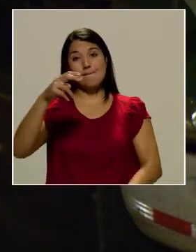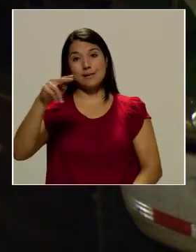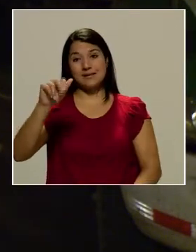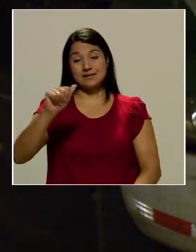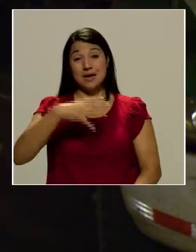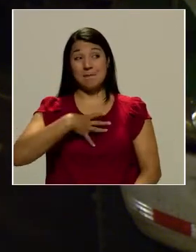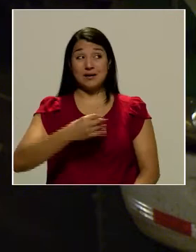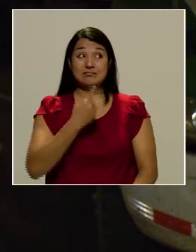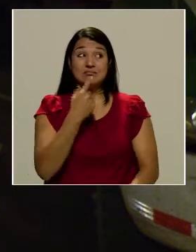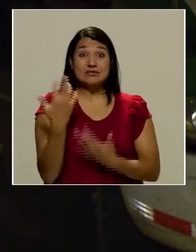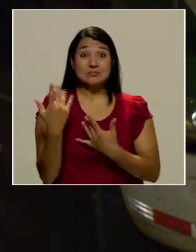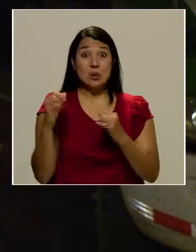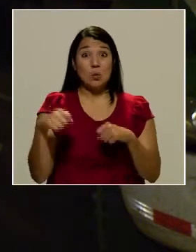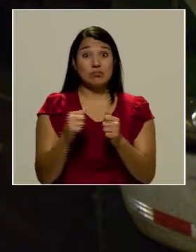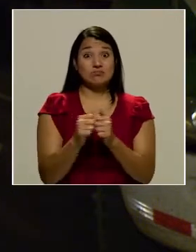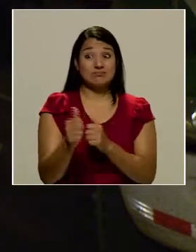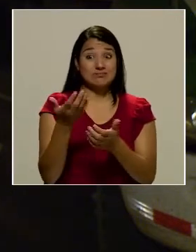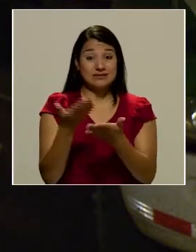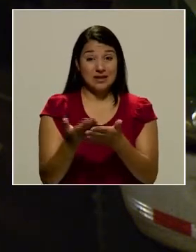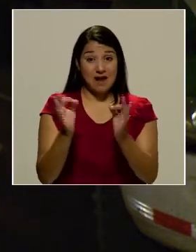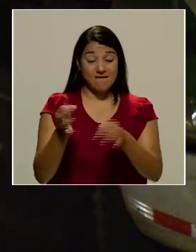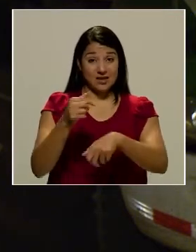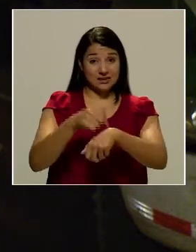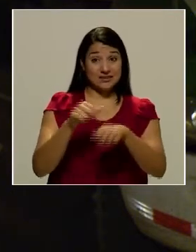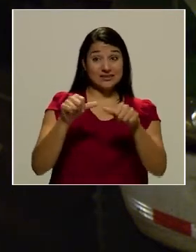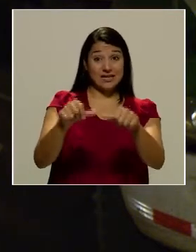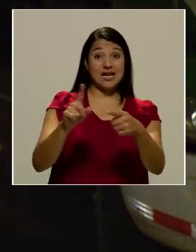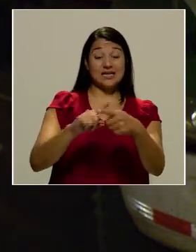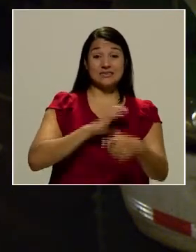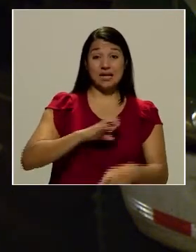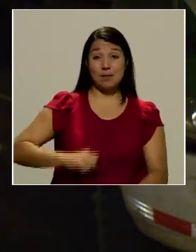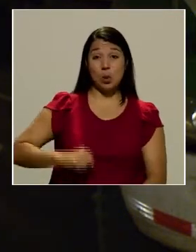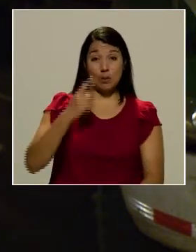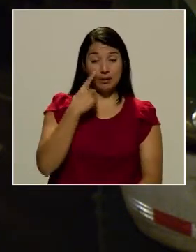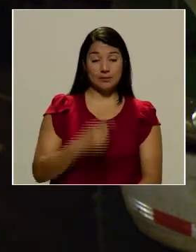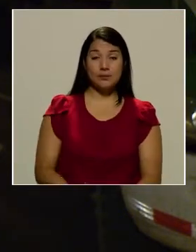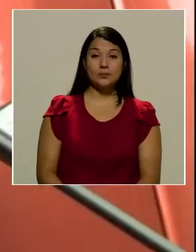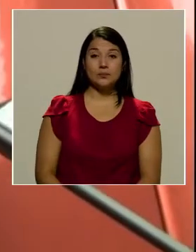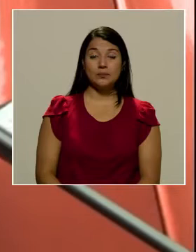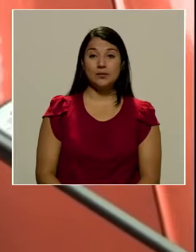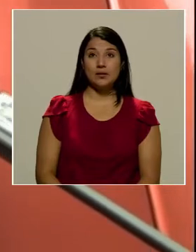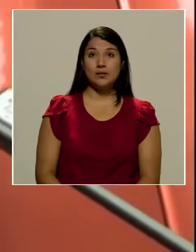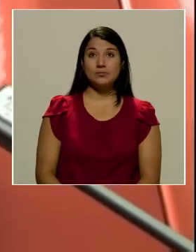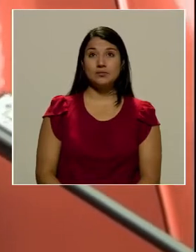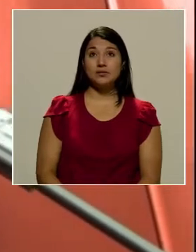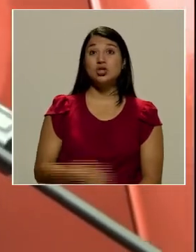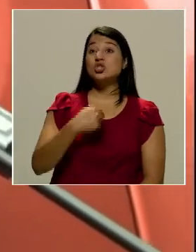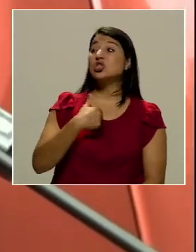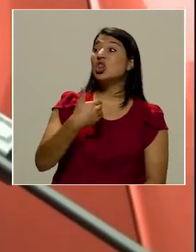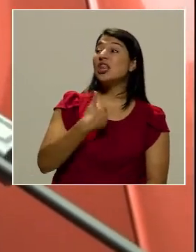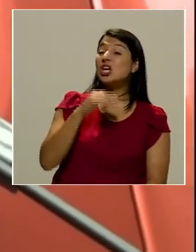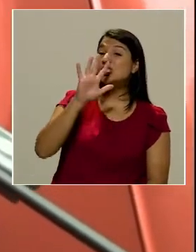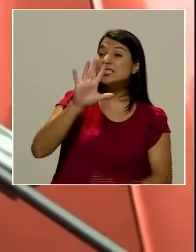la vía para llegar hasta Peñas Blancas y continuar su camino hacia El Salvador. Veamos. Para Sarmar tengo 5 horas de